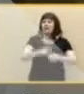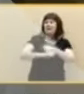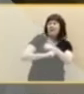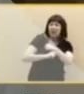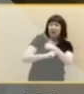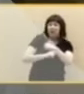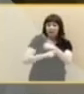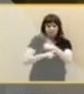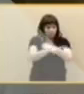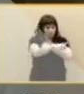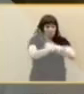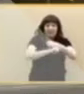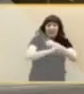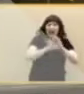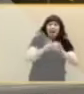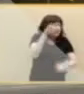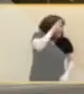los ERE, o sea,